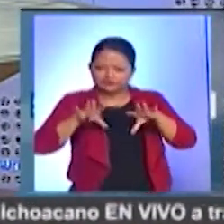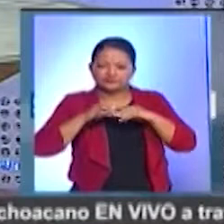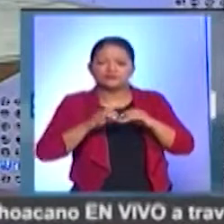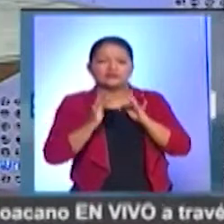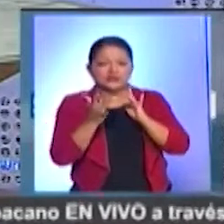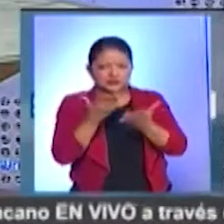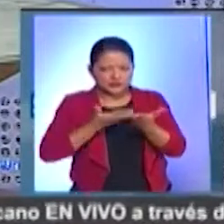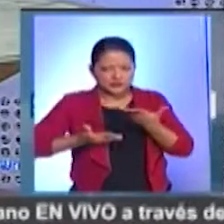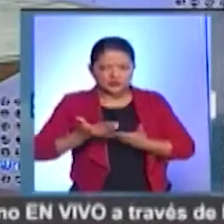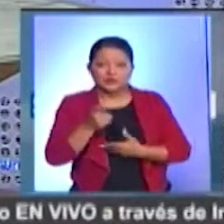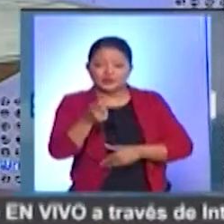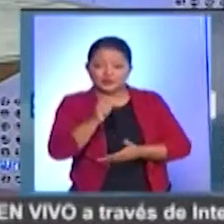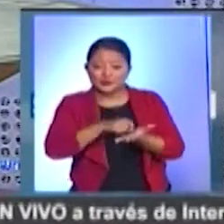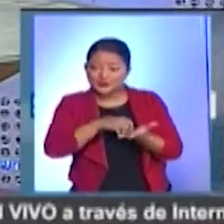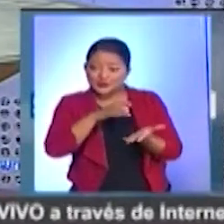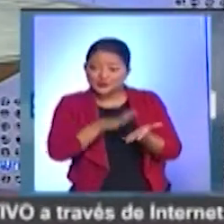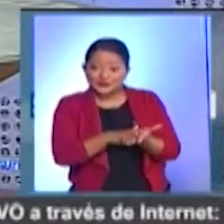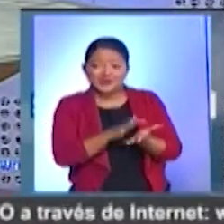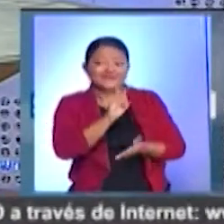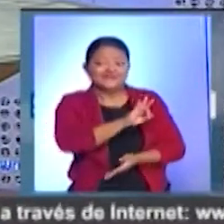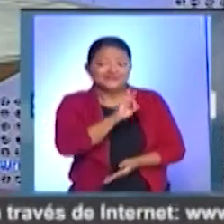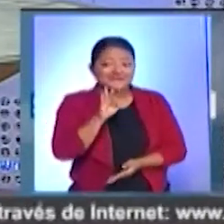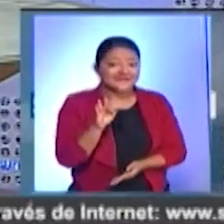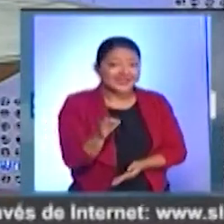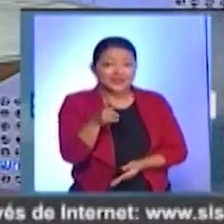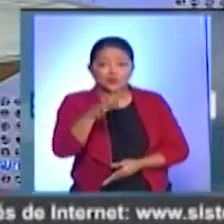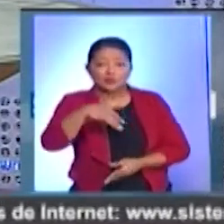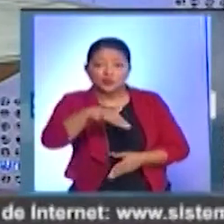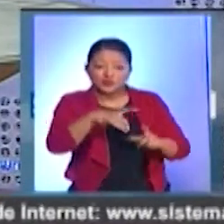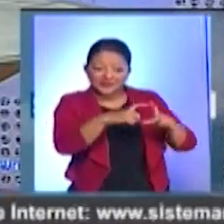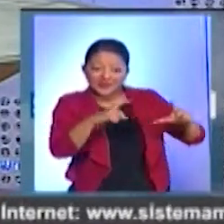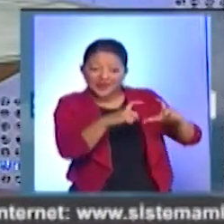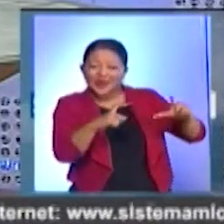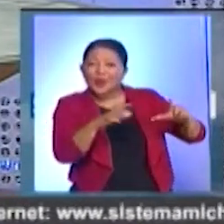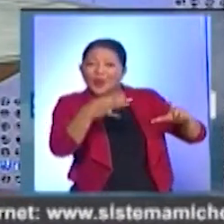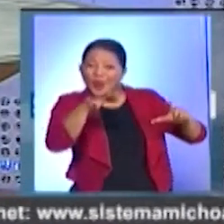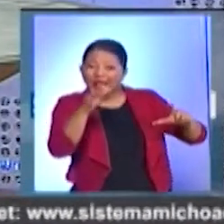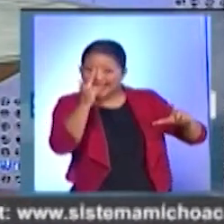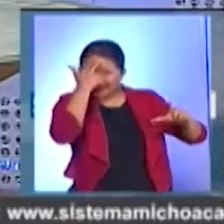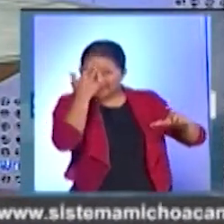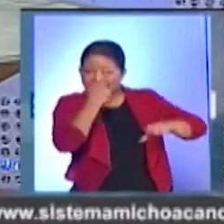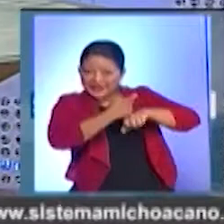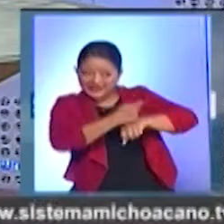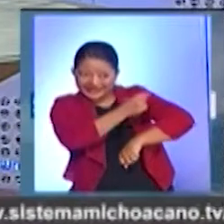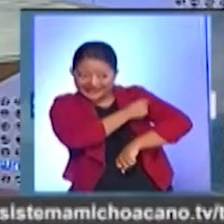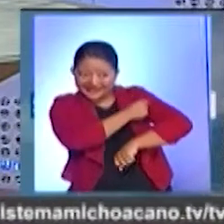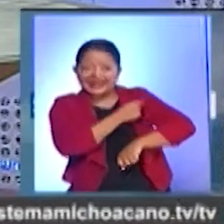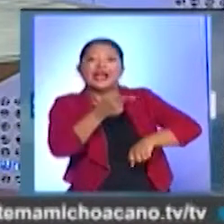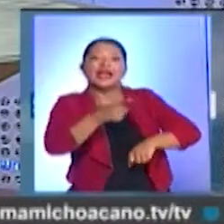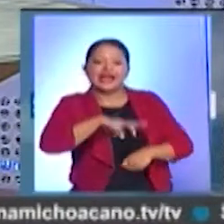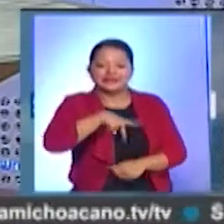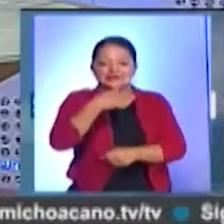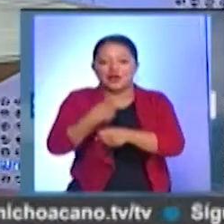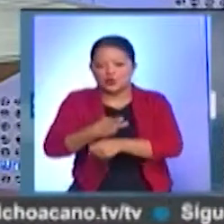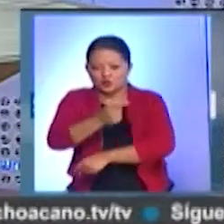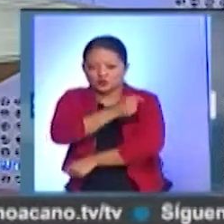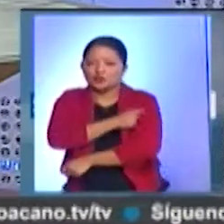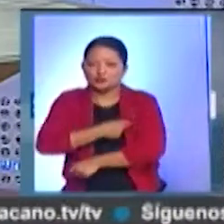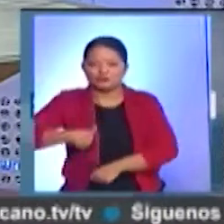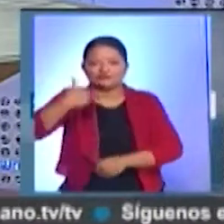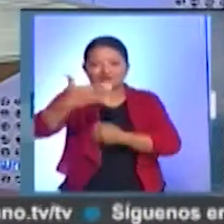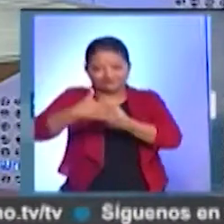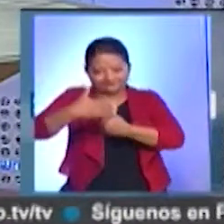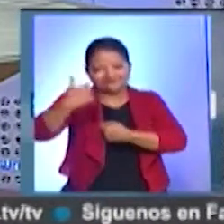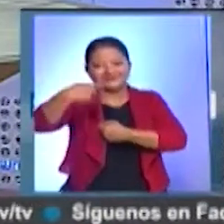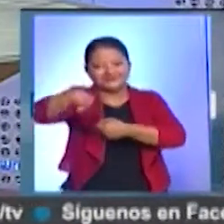por lo pronto vaya anotando la fecha busques un registro su expediente de vacunación para que sea la segunda dosis que le apliquen de la